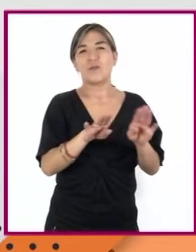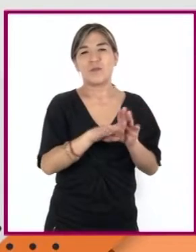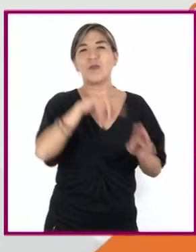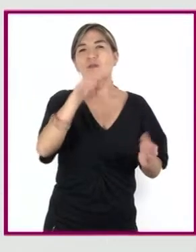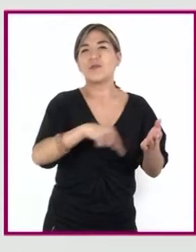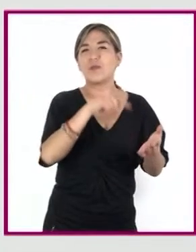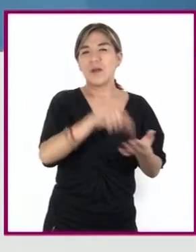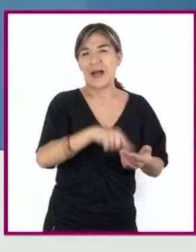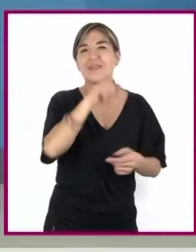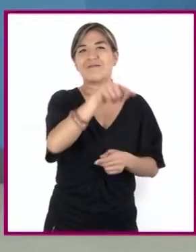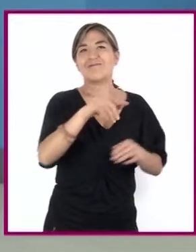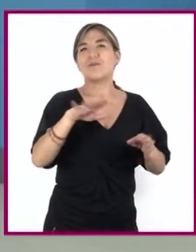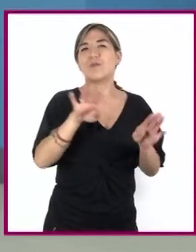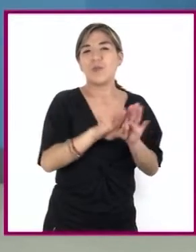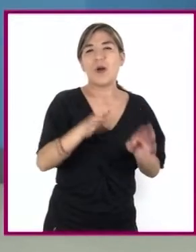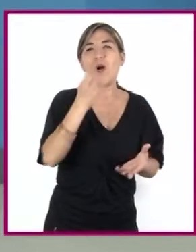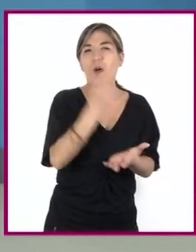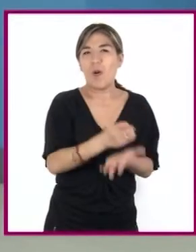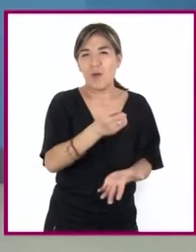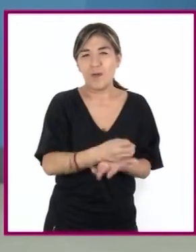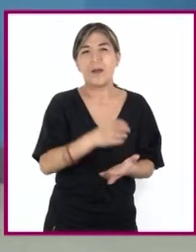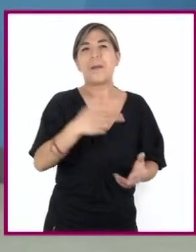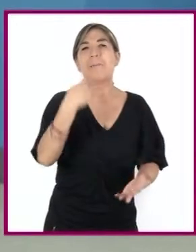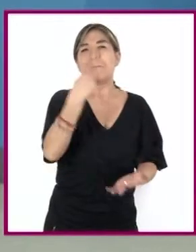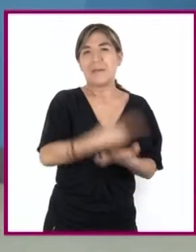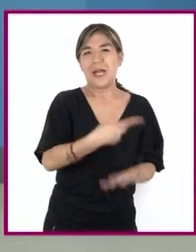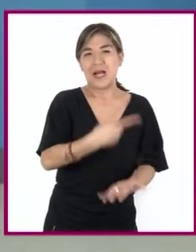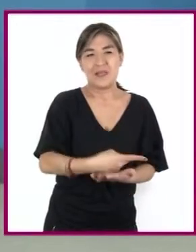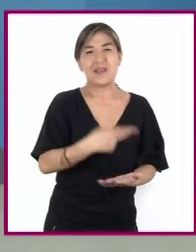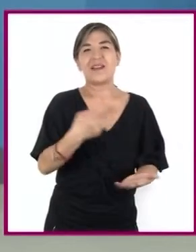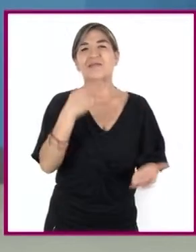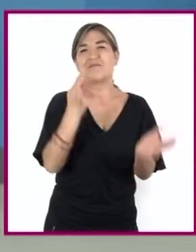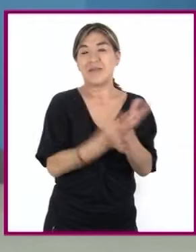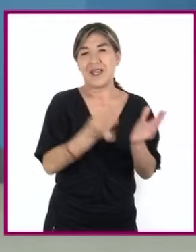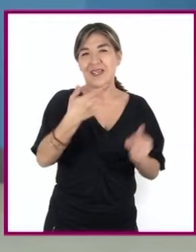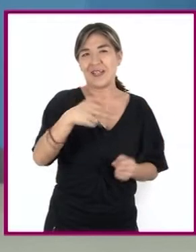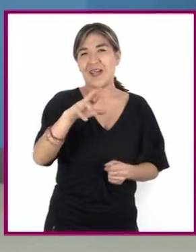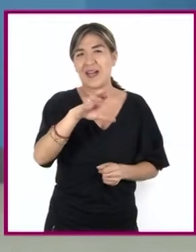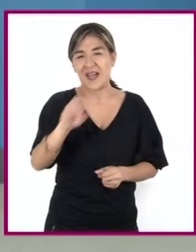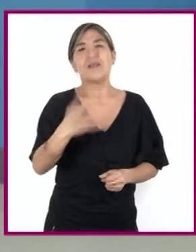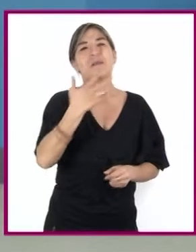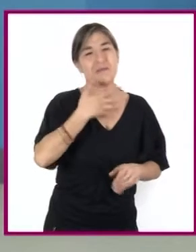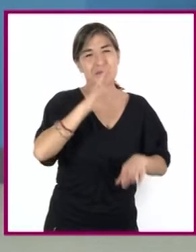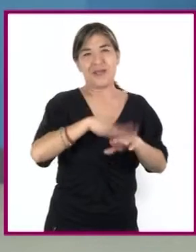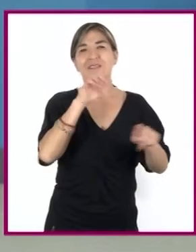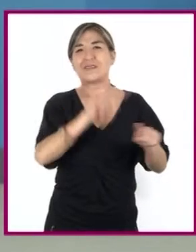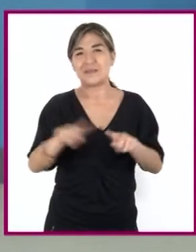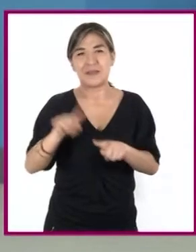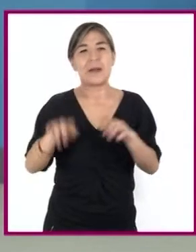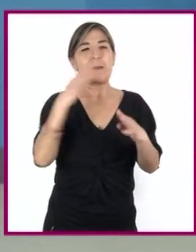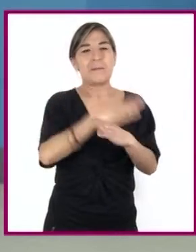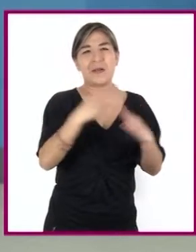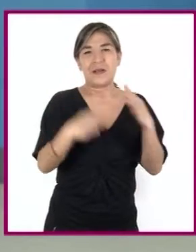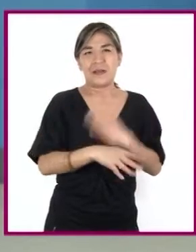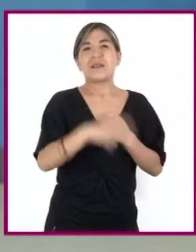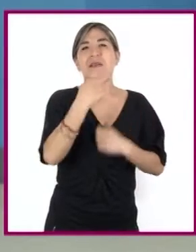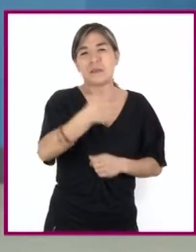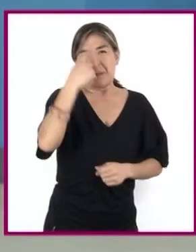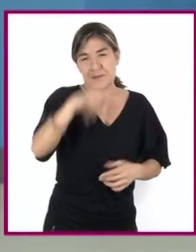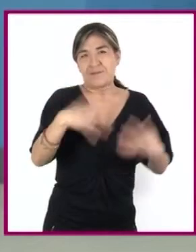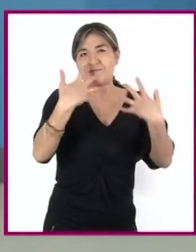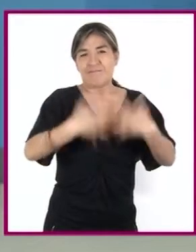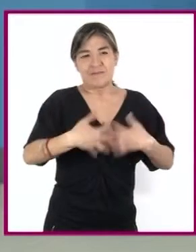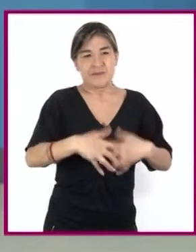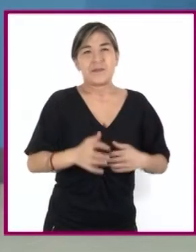natural. Tenían oro, plata, hierro y otros metales y materias primas para la